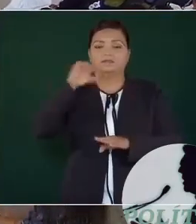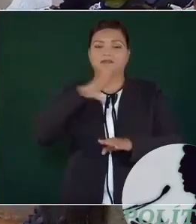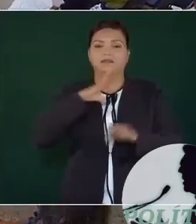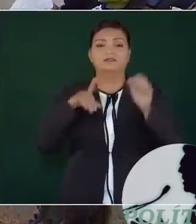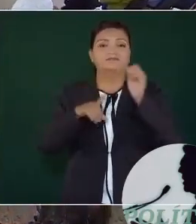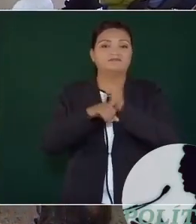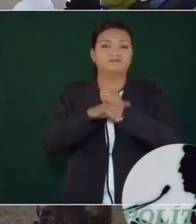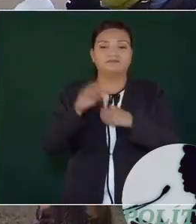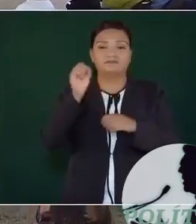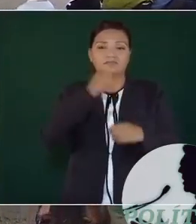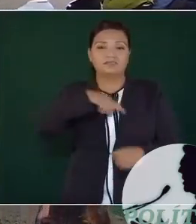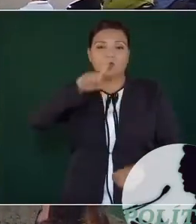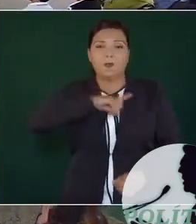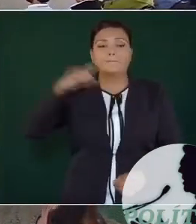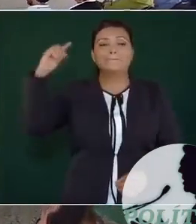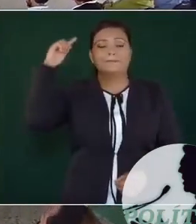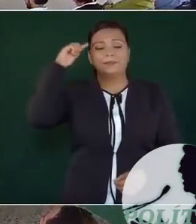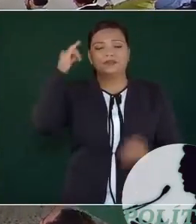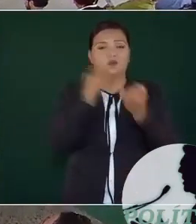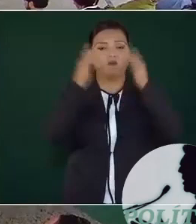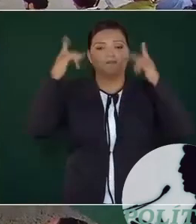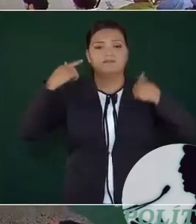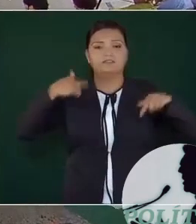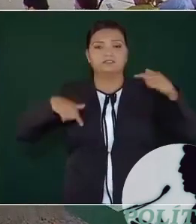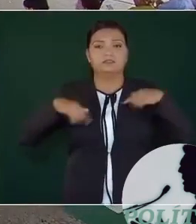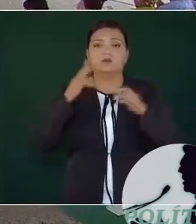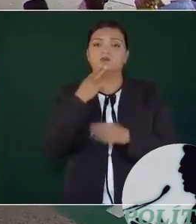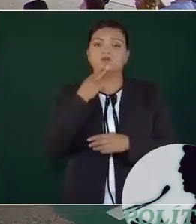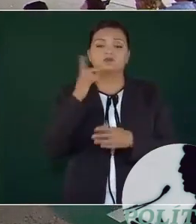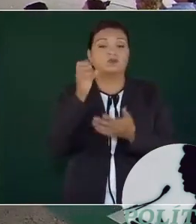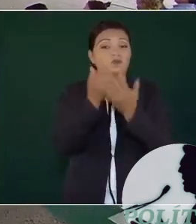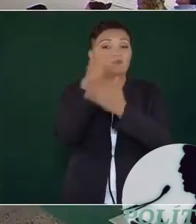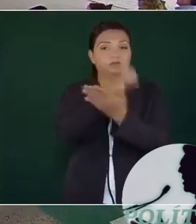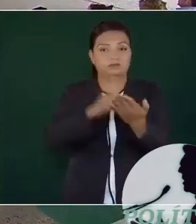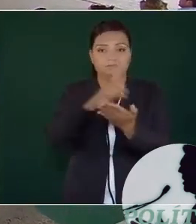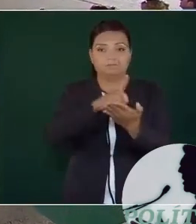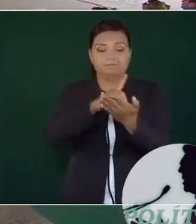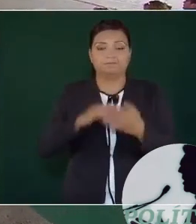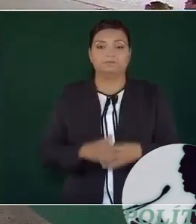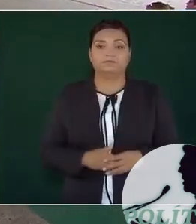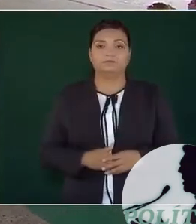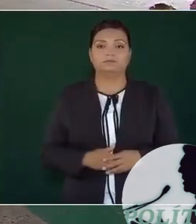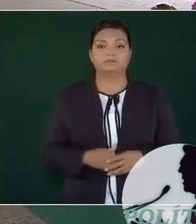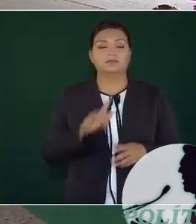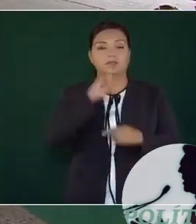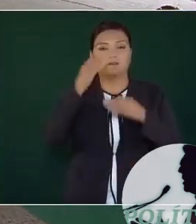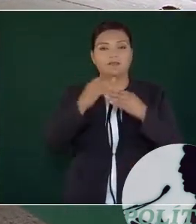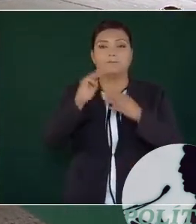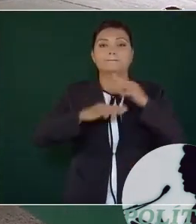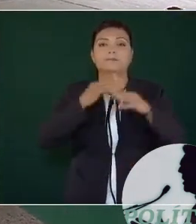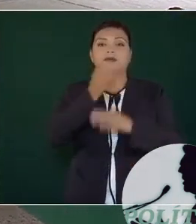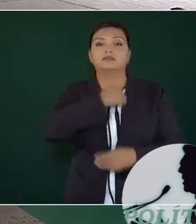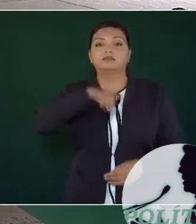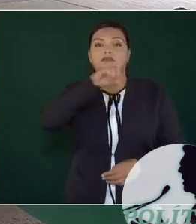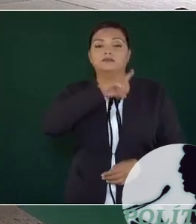en la salud mental y física el abuso de las nuevas drogas. Finalmente, en materia de salud,